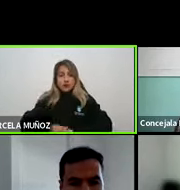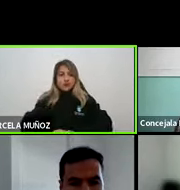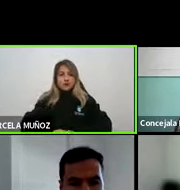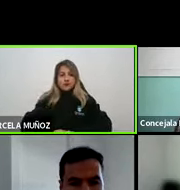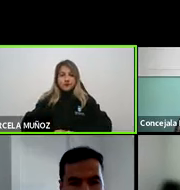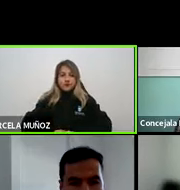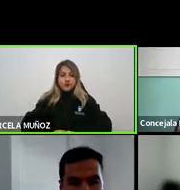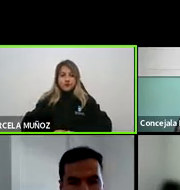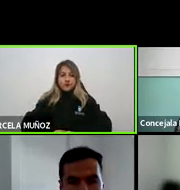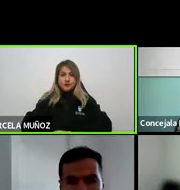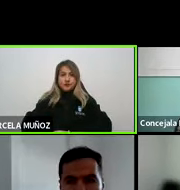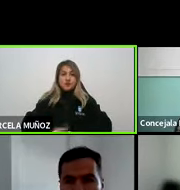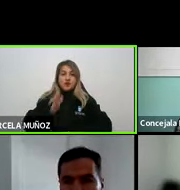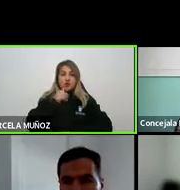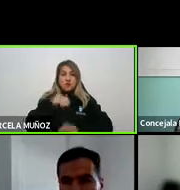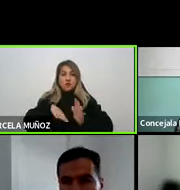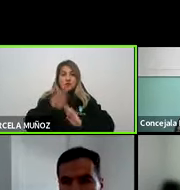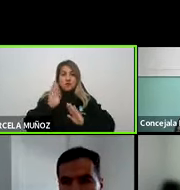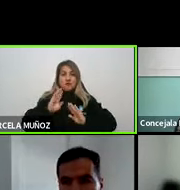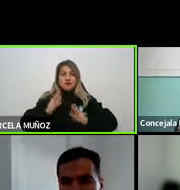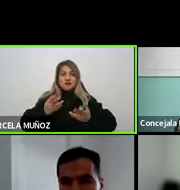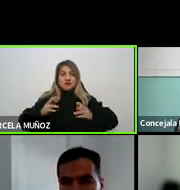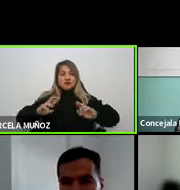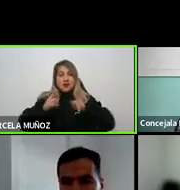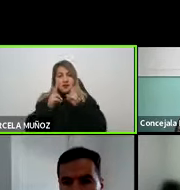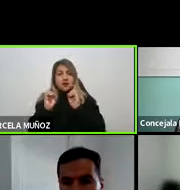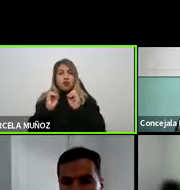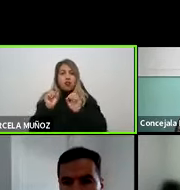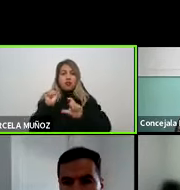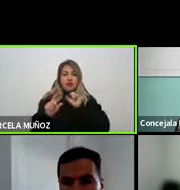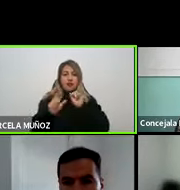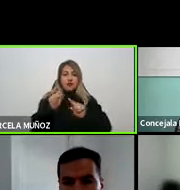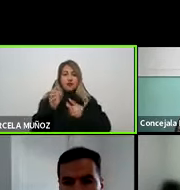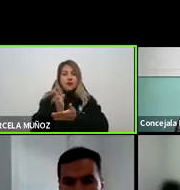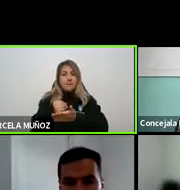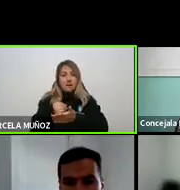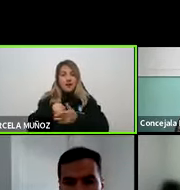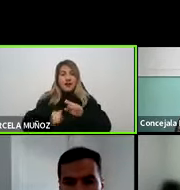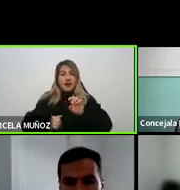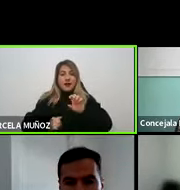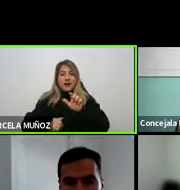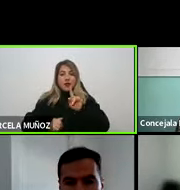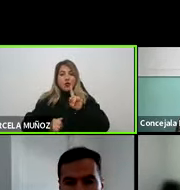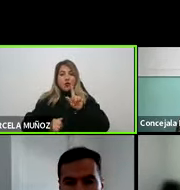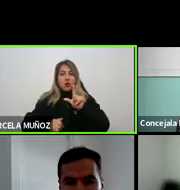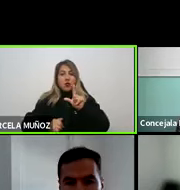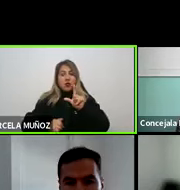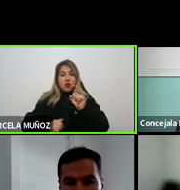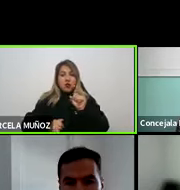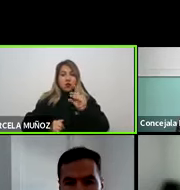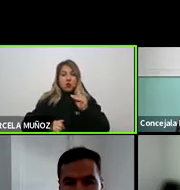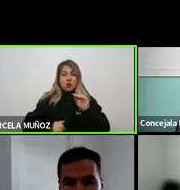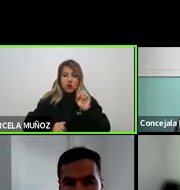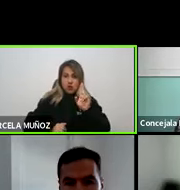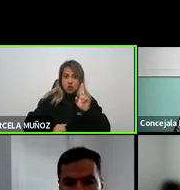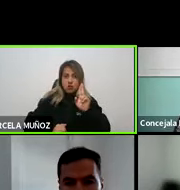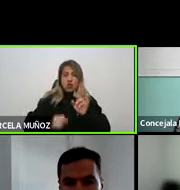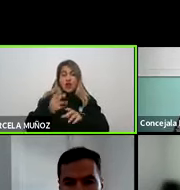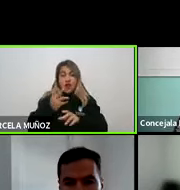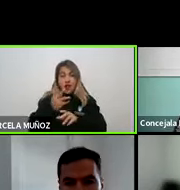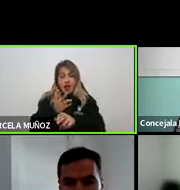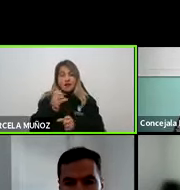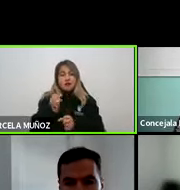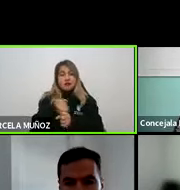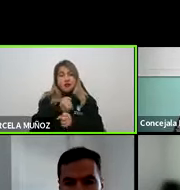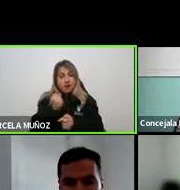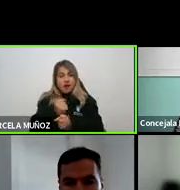tenga mayores herramientas para impedir o defender a través de un plan regulador comunal, ¿cierto? Sin embargo, hay labores de